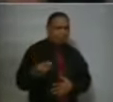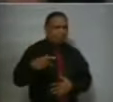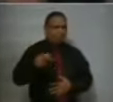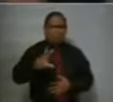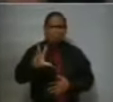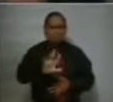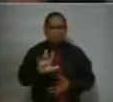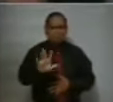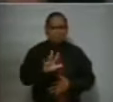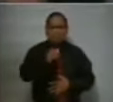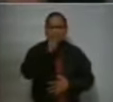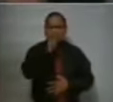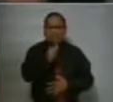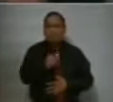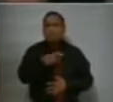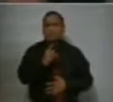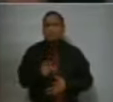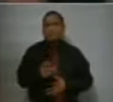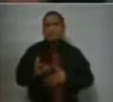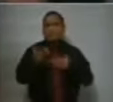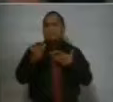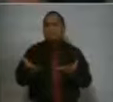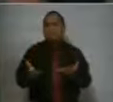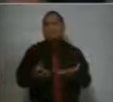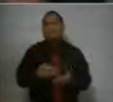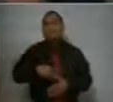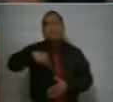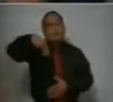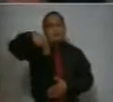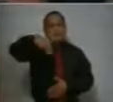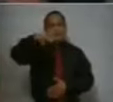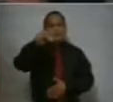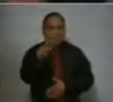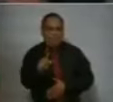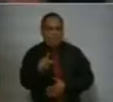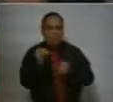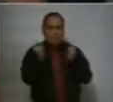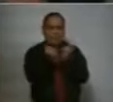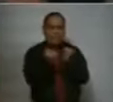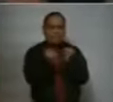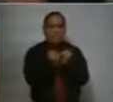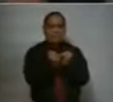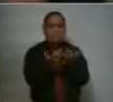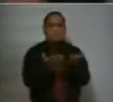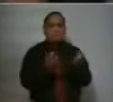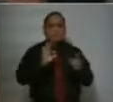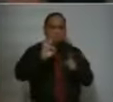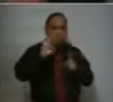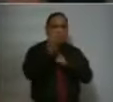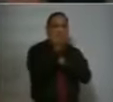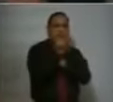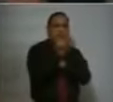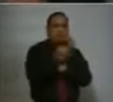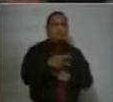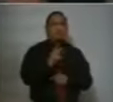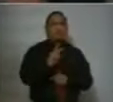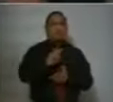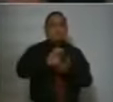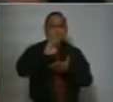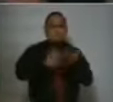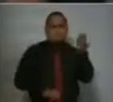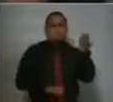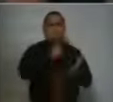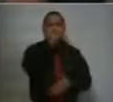procedimental para hacer la teoría de descargo entre los ministerios públicos, tanto federal como estatal en el caso de Zacatecas. Pero la denuncia de carácter federal,